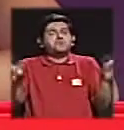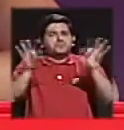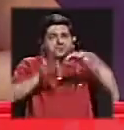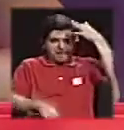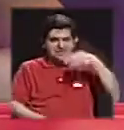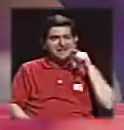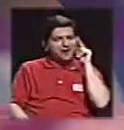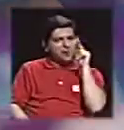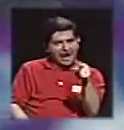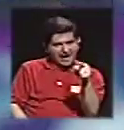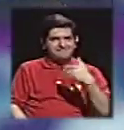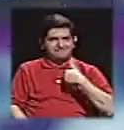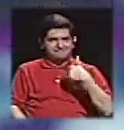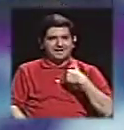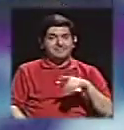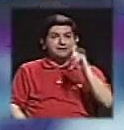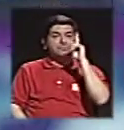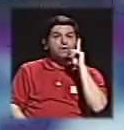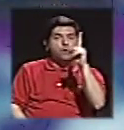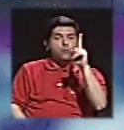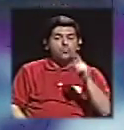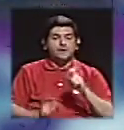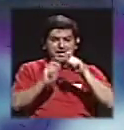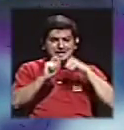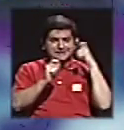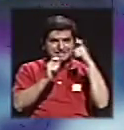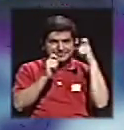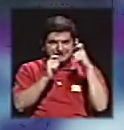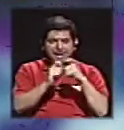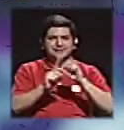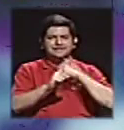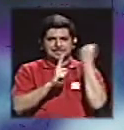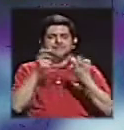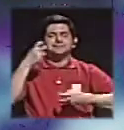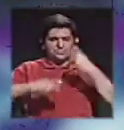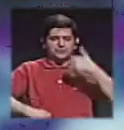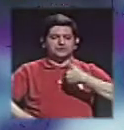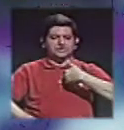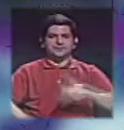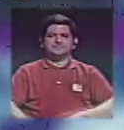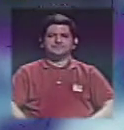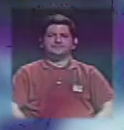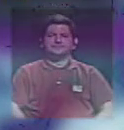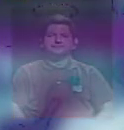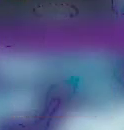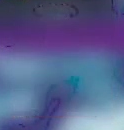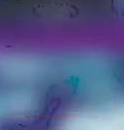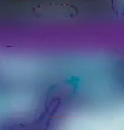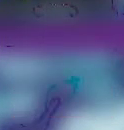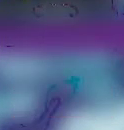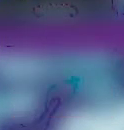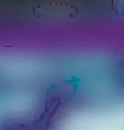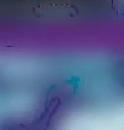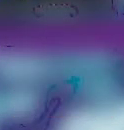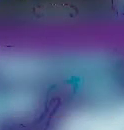parece que allí está uno de los nudos más importantes de esa problemática.